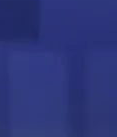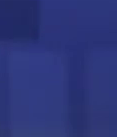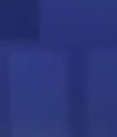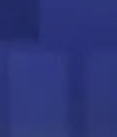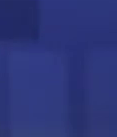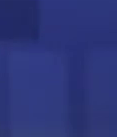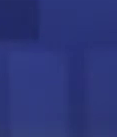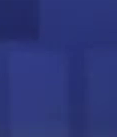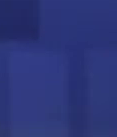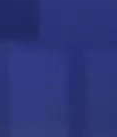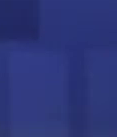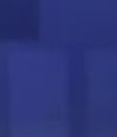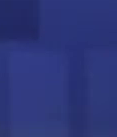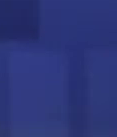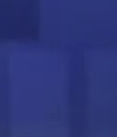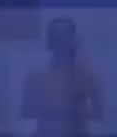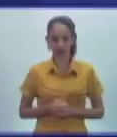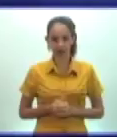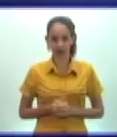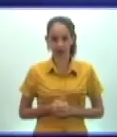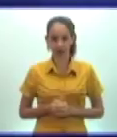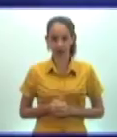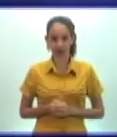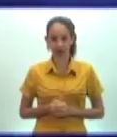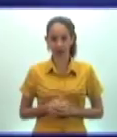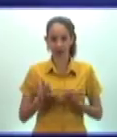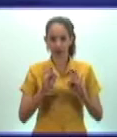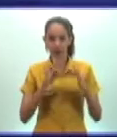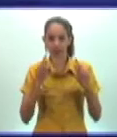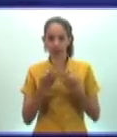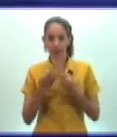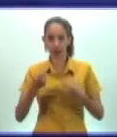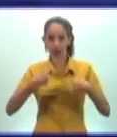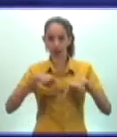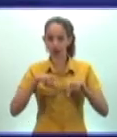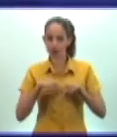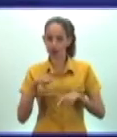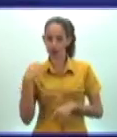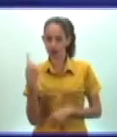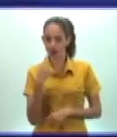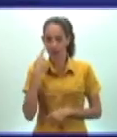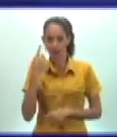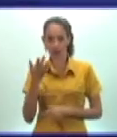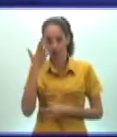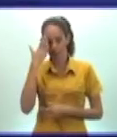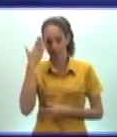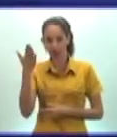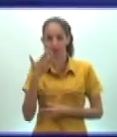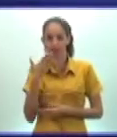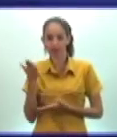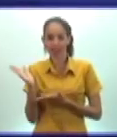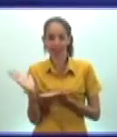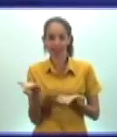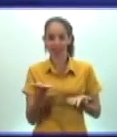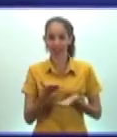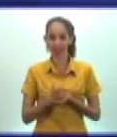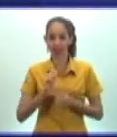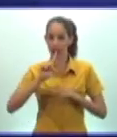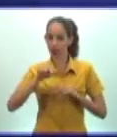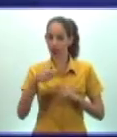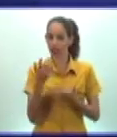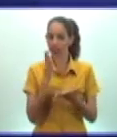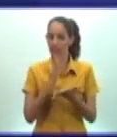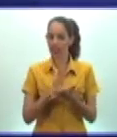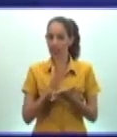Saludos, alumnos, profesores y familia que nos acompañas. Bienvenido a otro encuentro con la